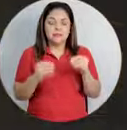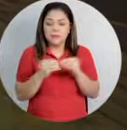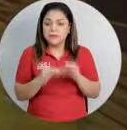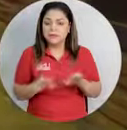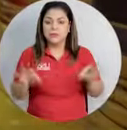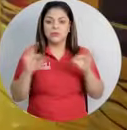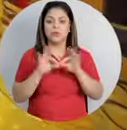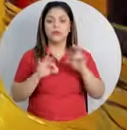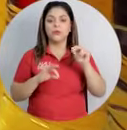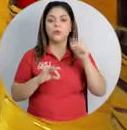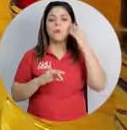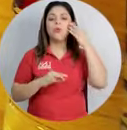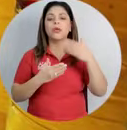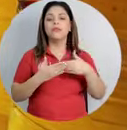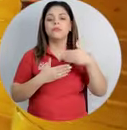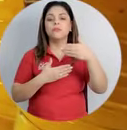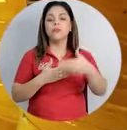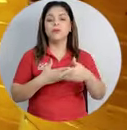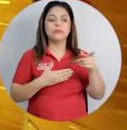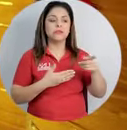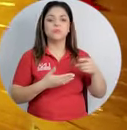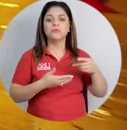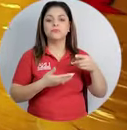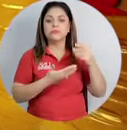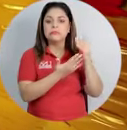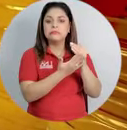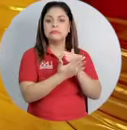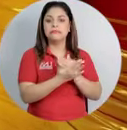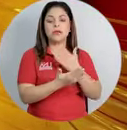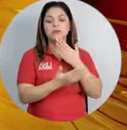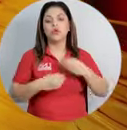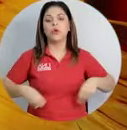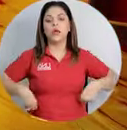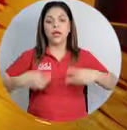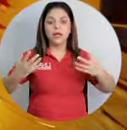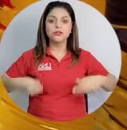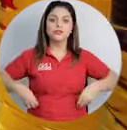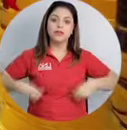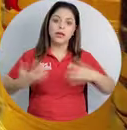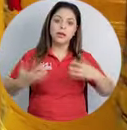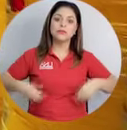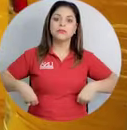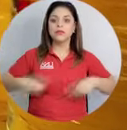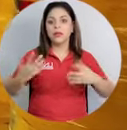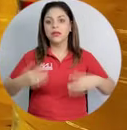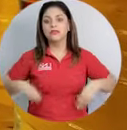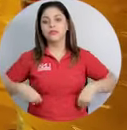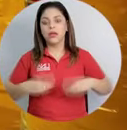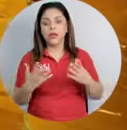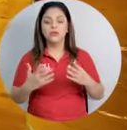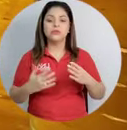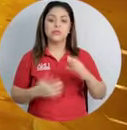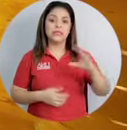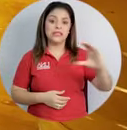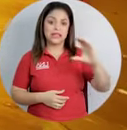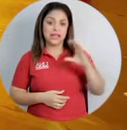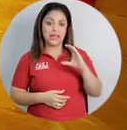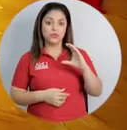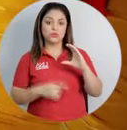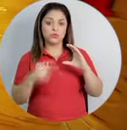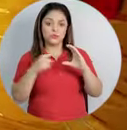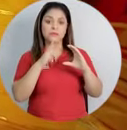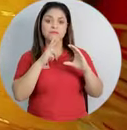necesidad, porque eso realmente se nos va a convertir en un gasto, y aparte de que los ingresos ya en la coyuntura y a